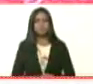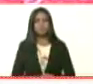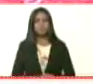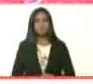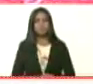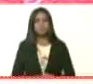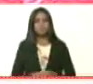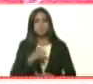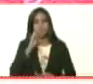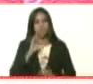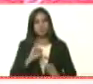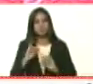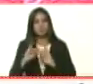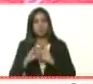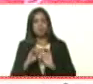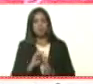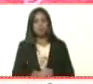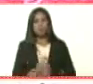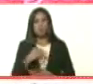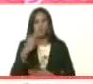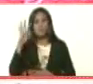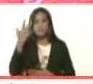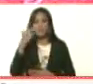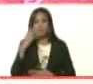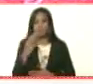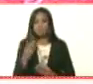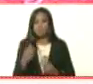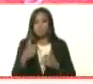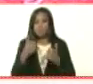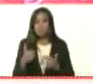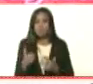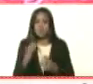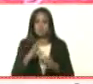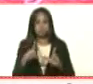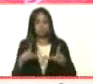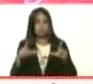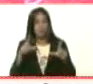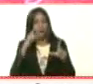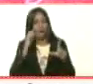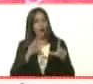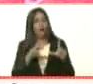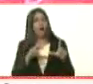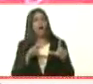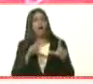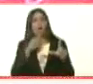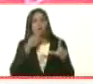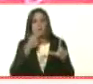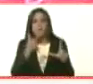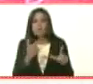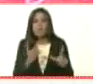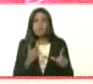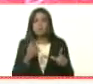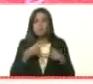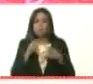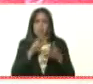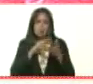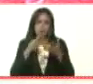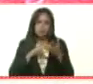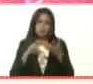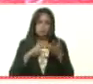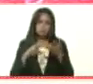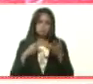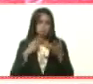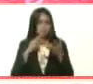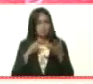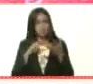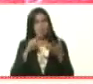Y fíjense ustedes, me parece muy bien todo el folleto, ¿lo tienes, Delcy? Pero estaba leyendo aquí a